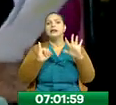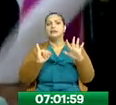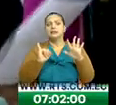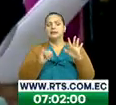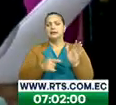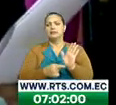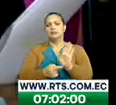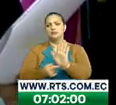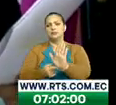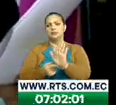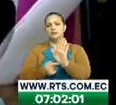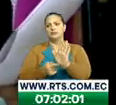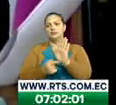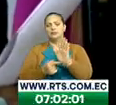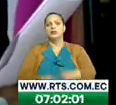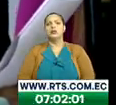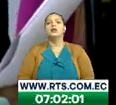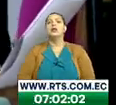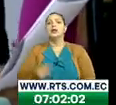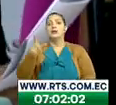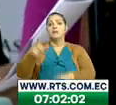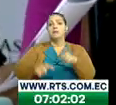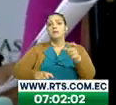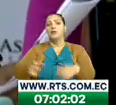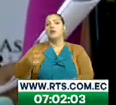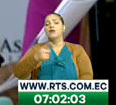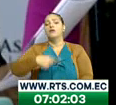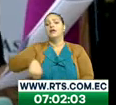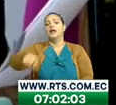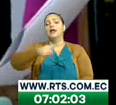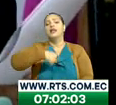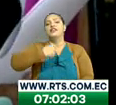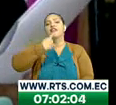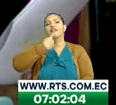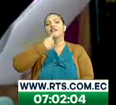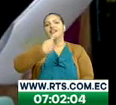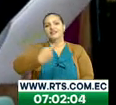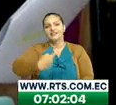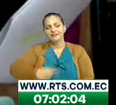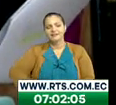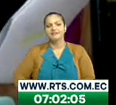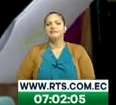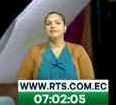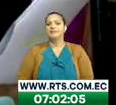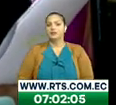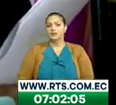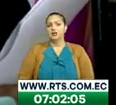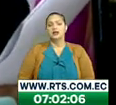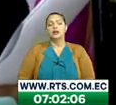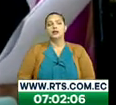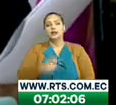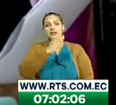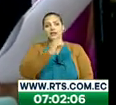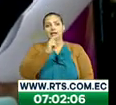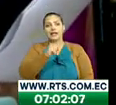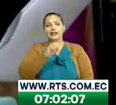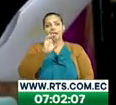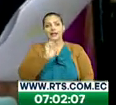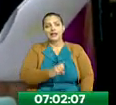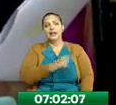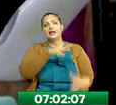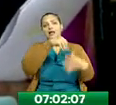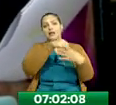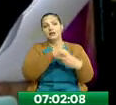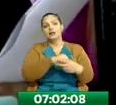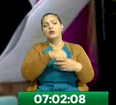los interpelantes señalan que es procedente lo planteado a las cuatro autoridades del Consejo de